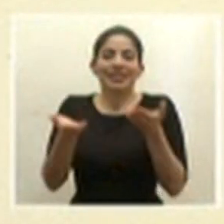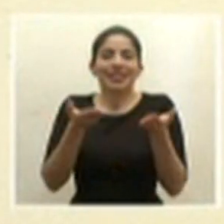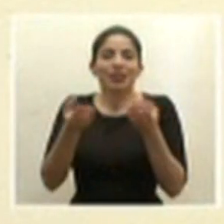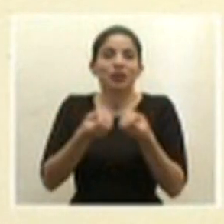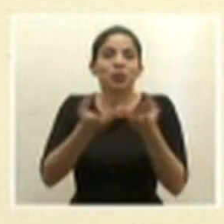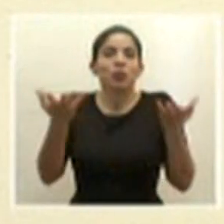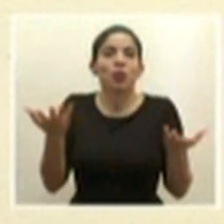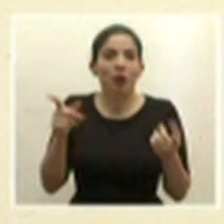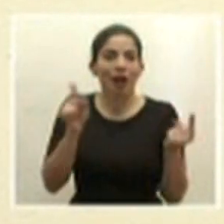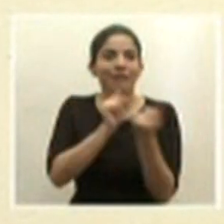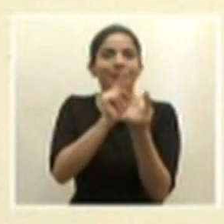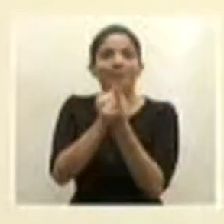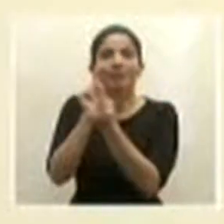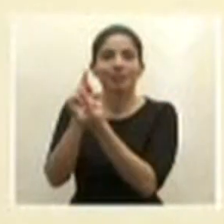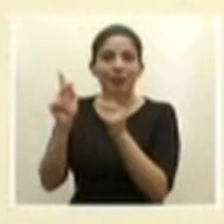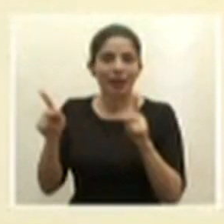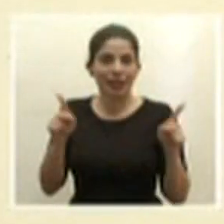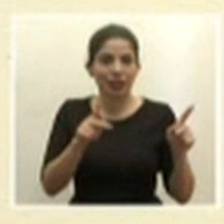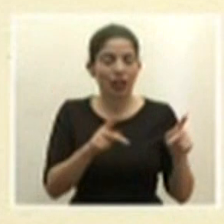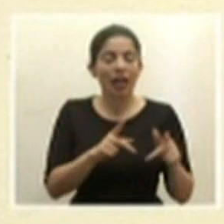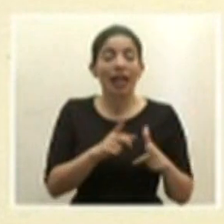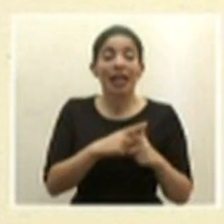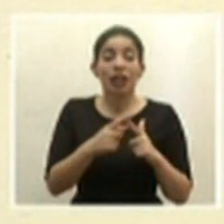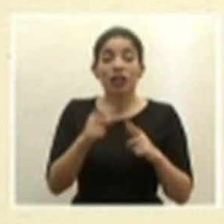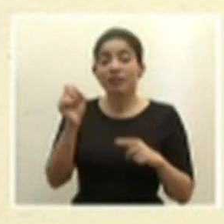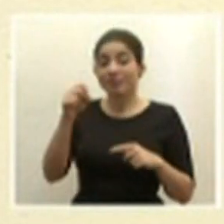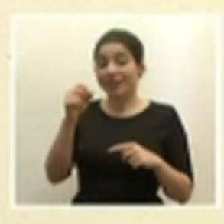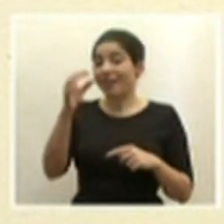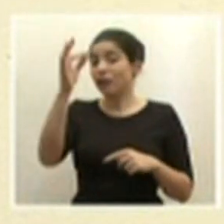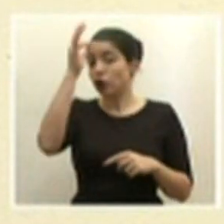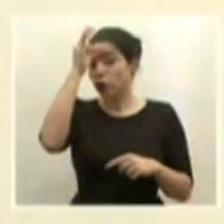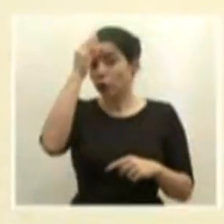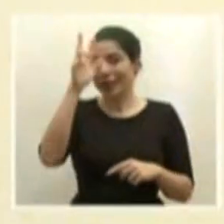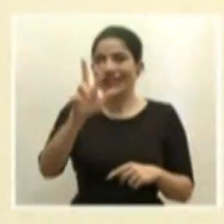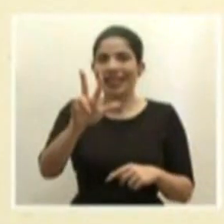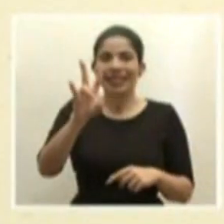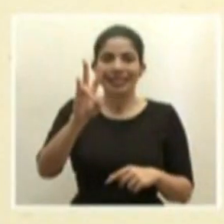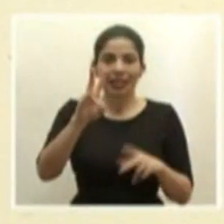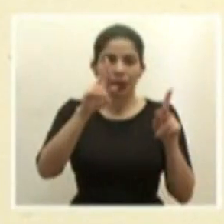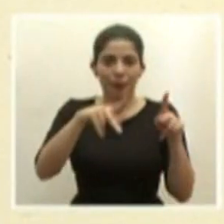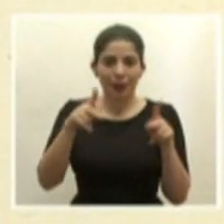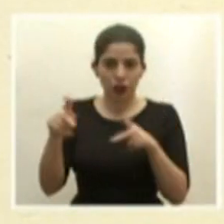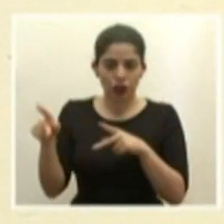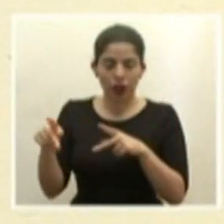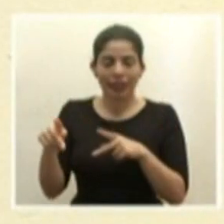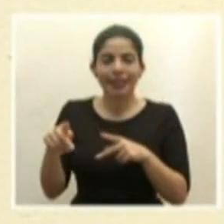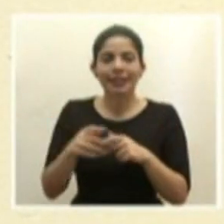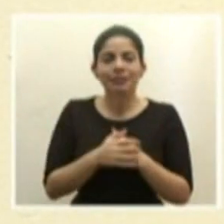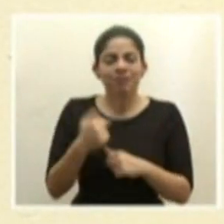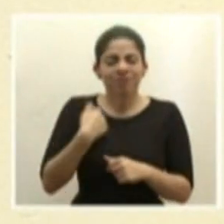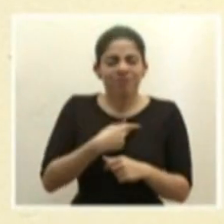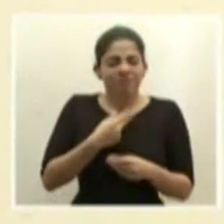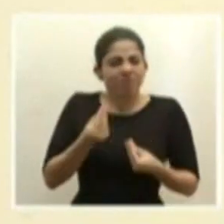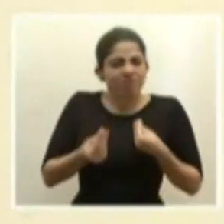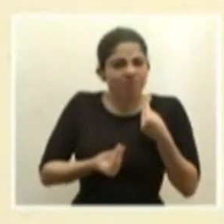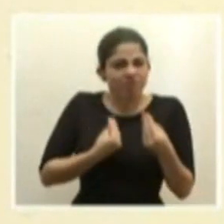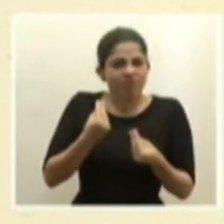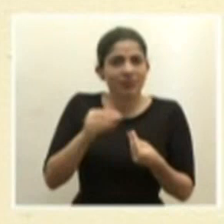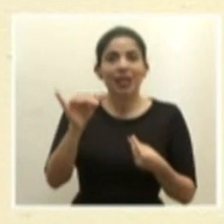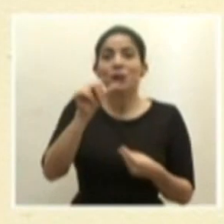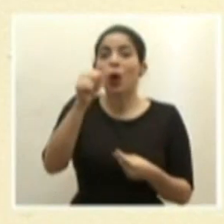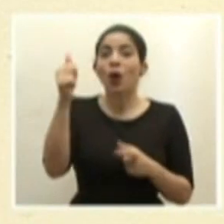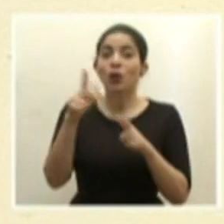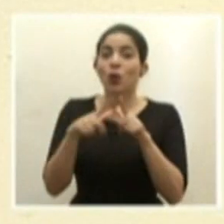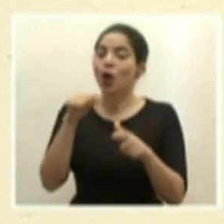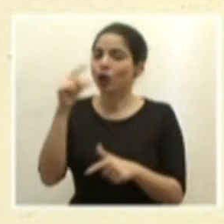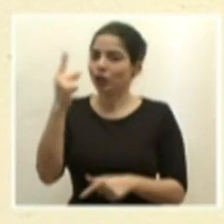servicio público. Efectivamente, en el tema de La Fortuna fueron 37 personas. Lo que hemos hecho, como hemos hecho en otros lugares,